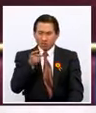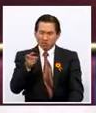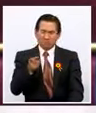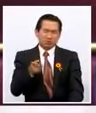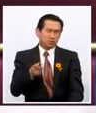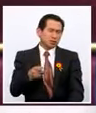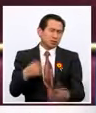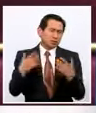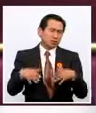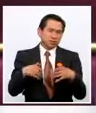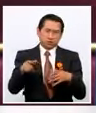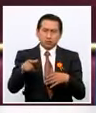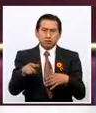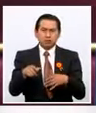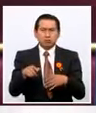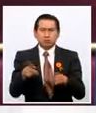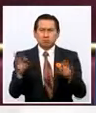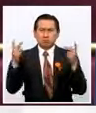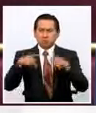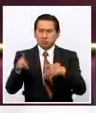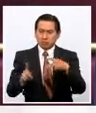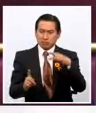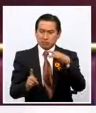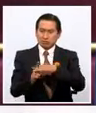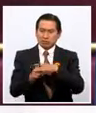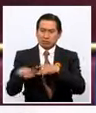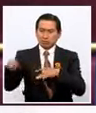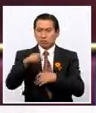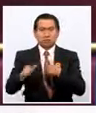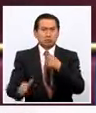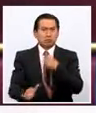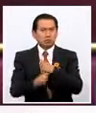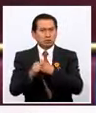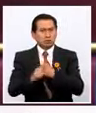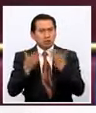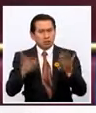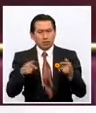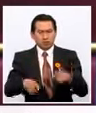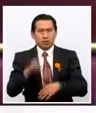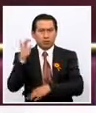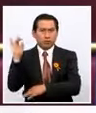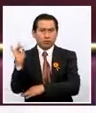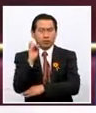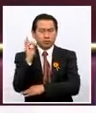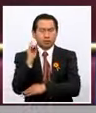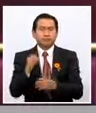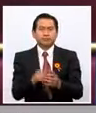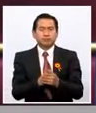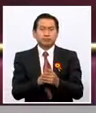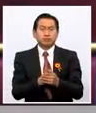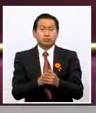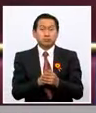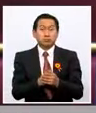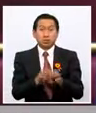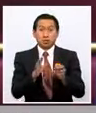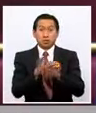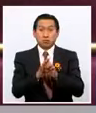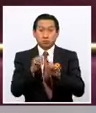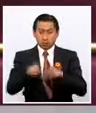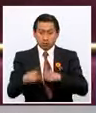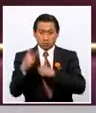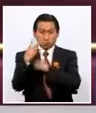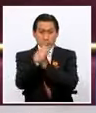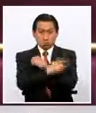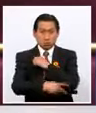sitio donde nace la inseguridad ciudadana en bolivia cuando en un país hay mucha droga